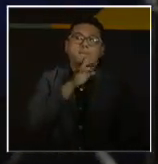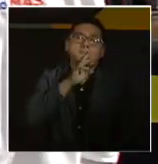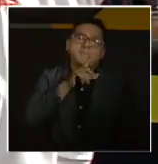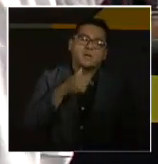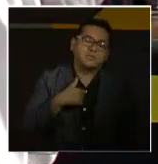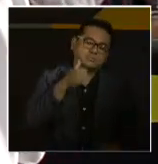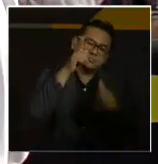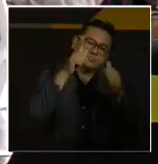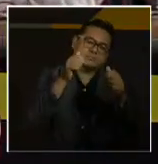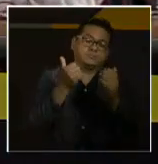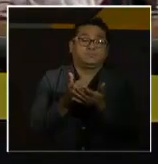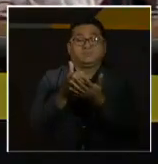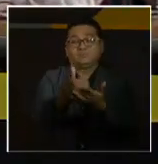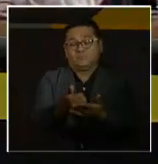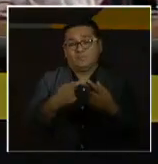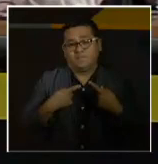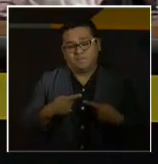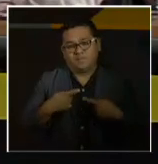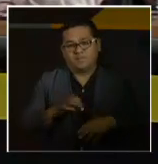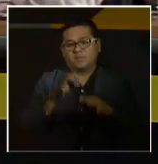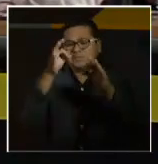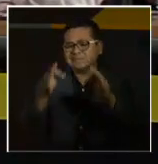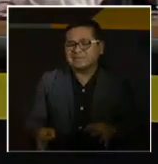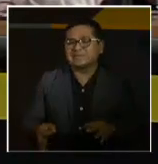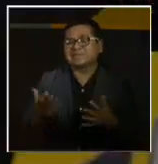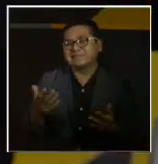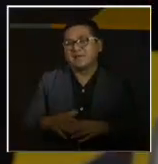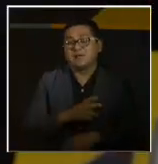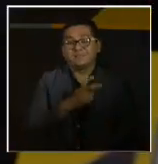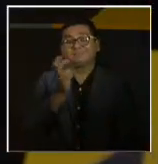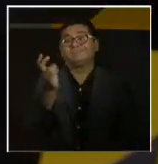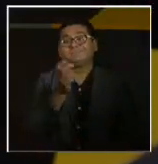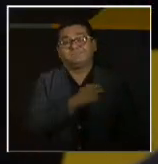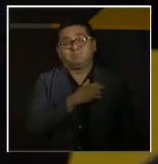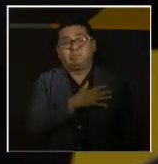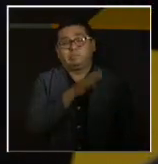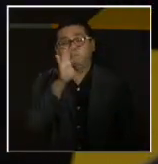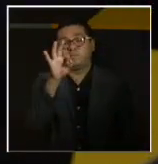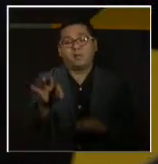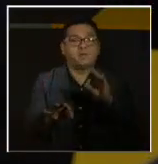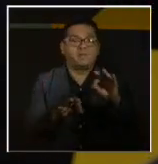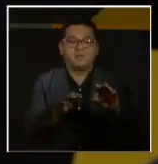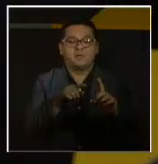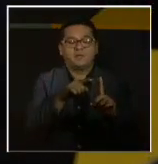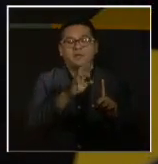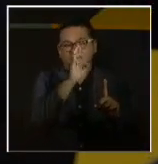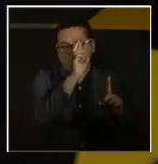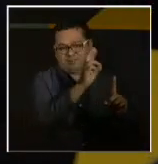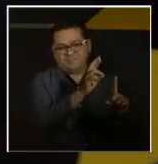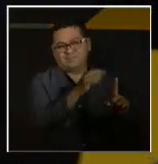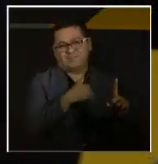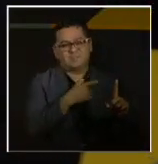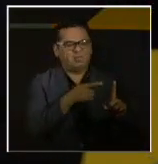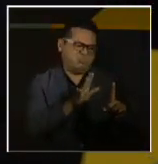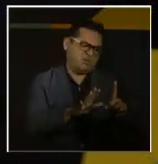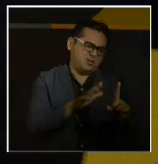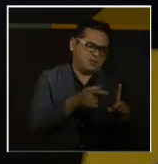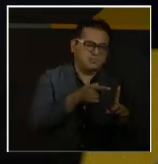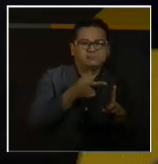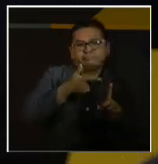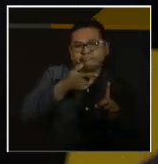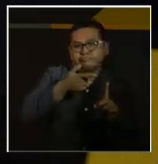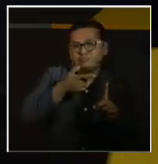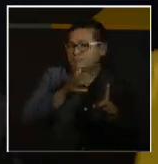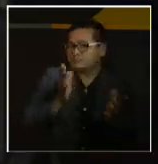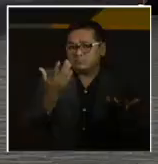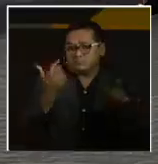mejor atención y por supuesto que garanticemos que las víctimas sean tratadas como víctimas y no como delincuentes a la hora que van a denunciar.